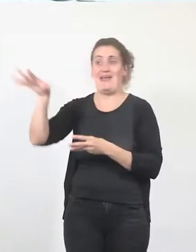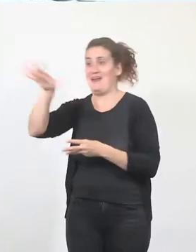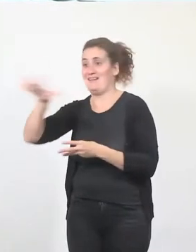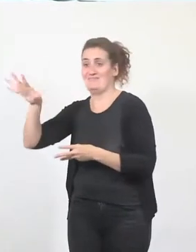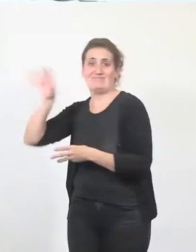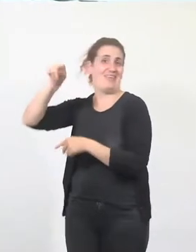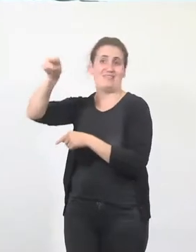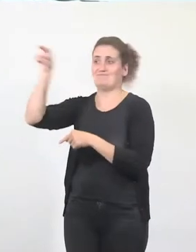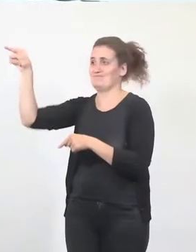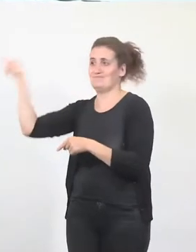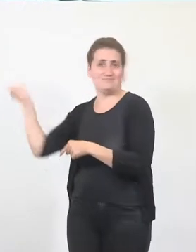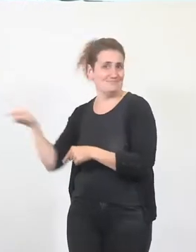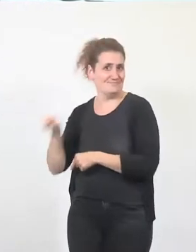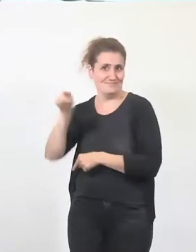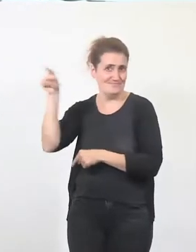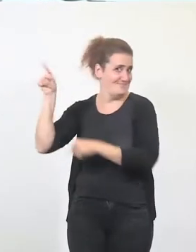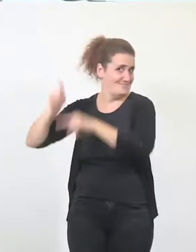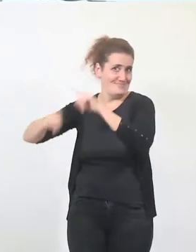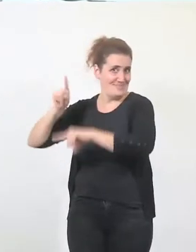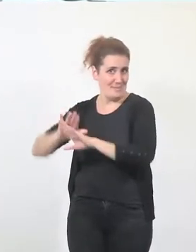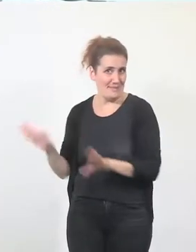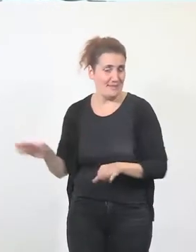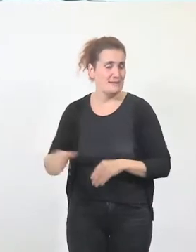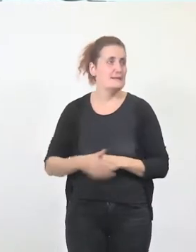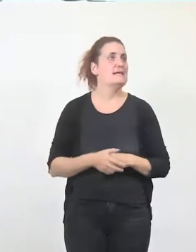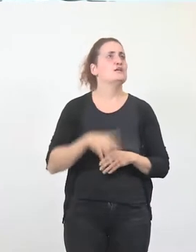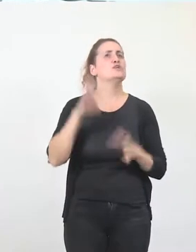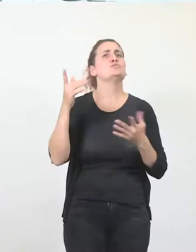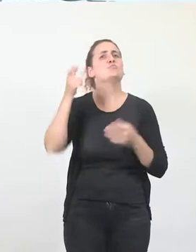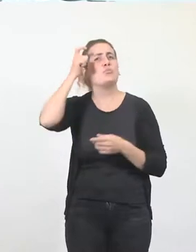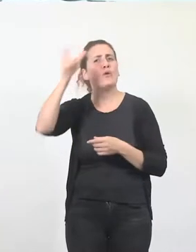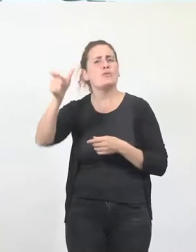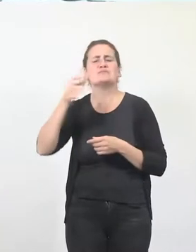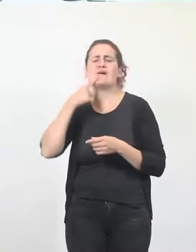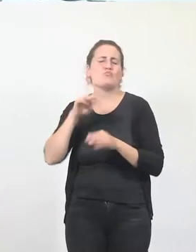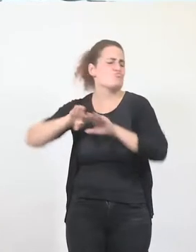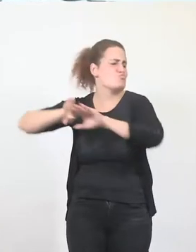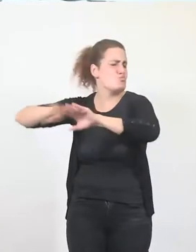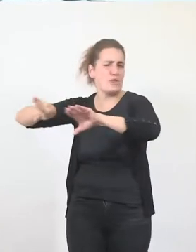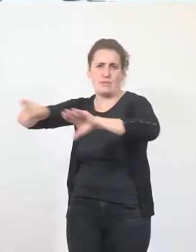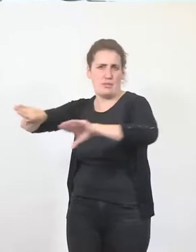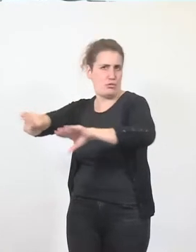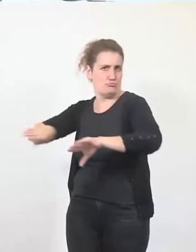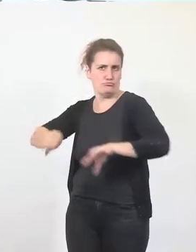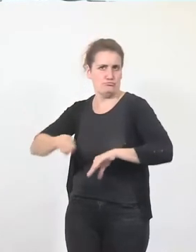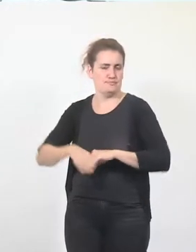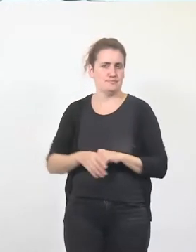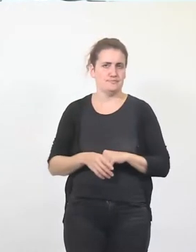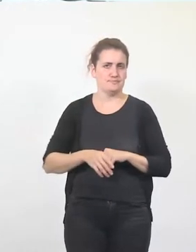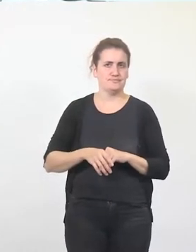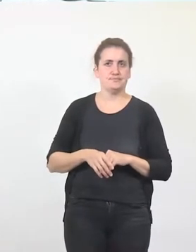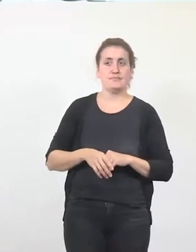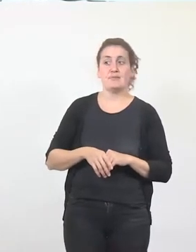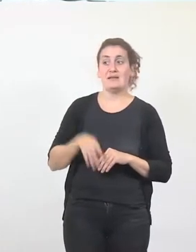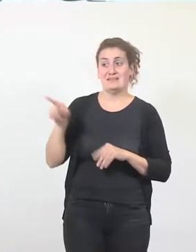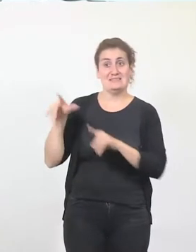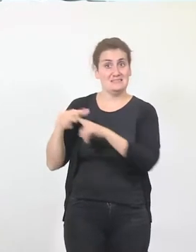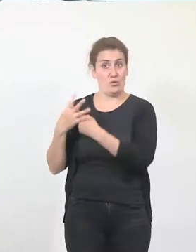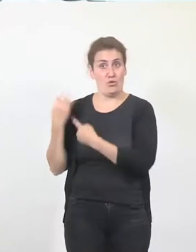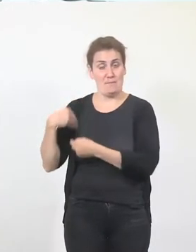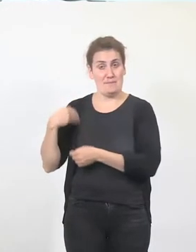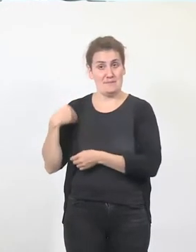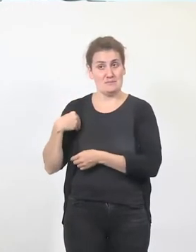otra parte está en la diáspora, entonces es un pueblo que está muy dividido. En esa